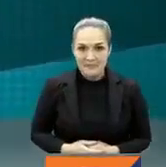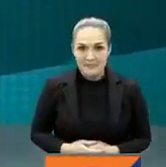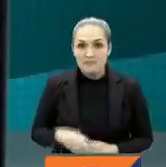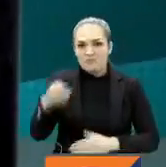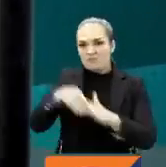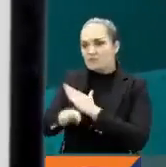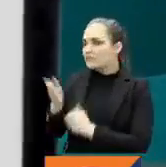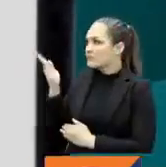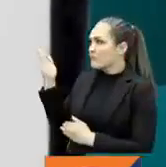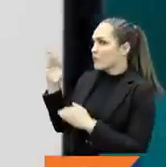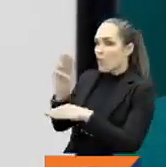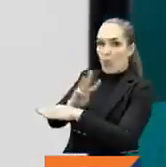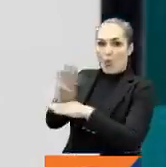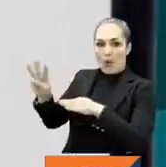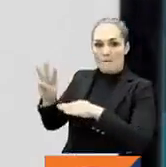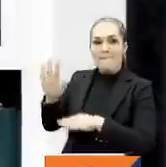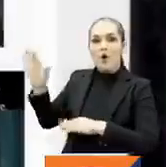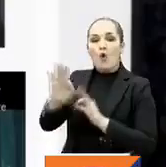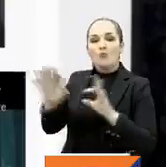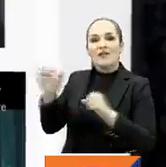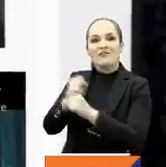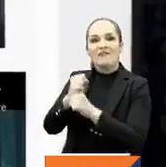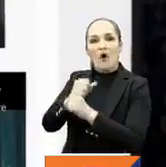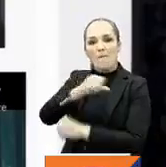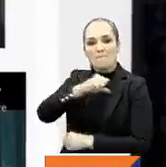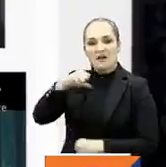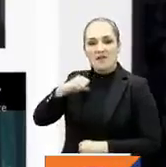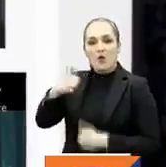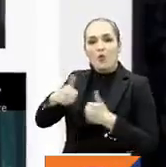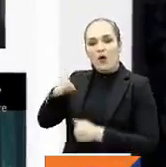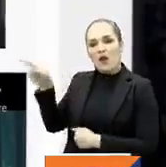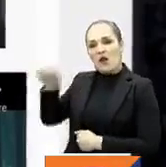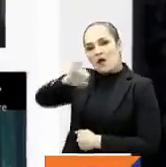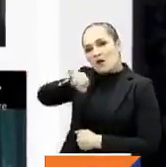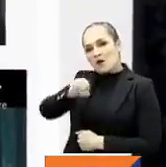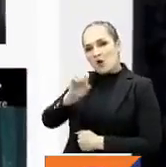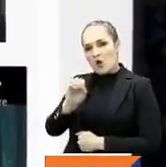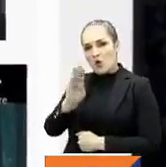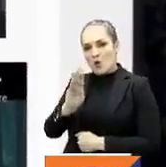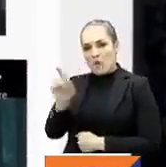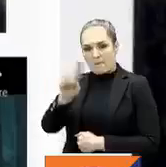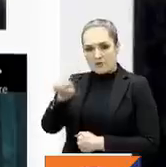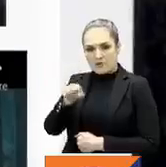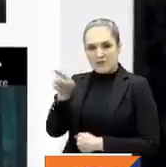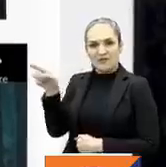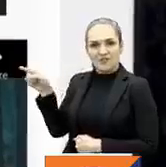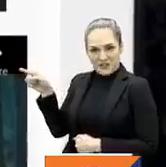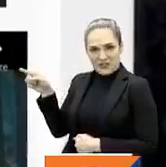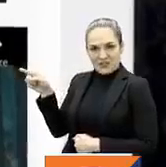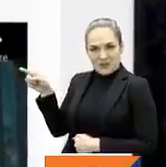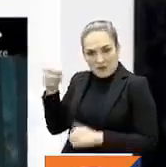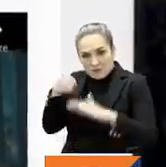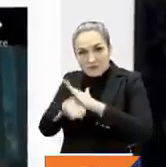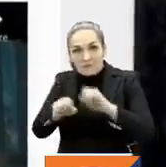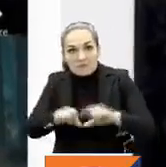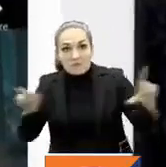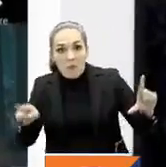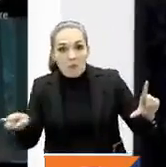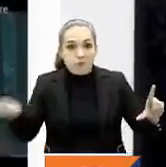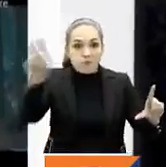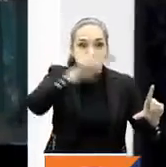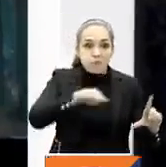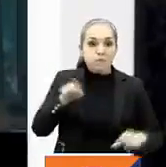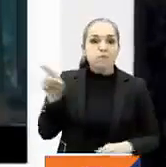oportunidades de trabajo en el sector privado, vaya a la página jobs.grupoargos.com. Las vacantes disponibles están en áreas